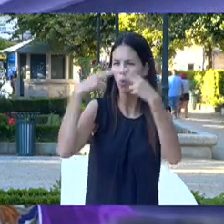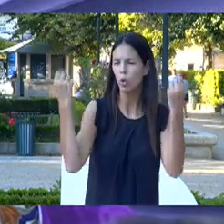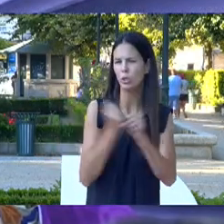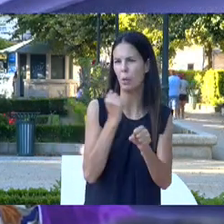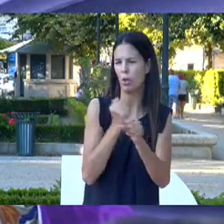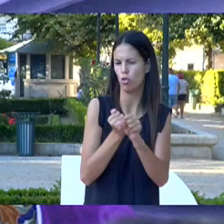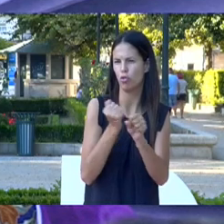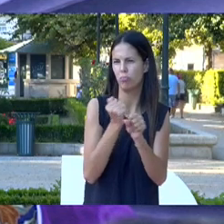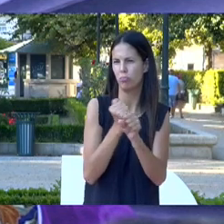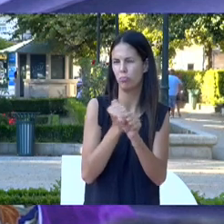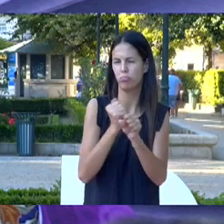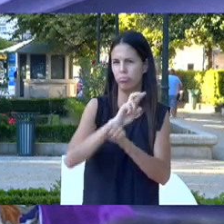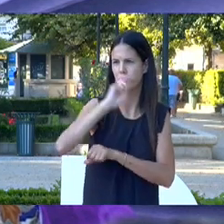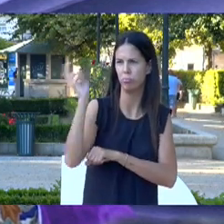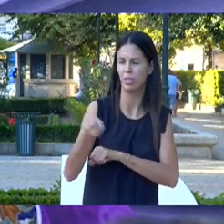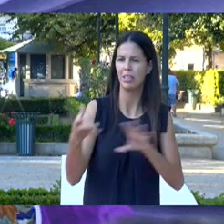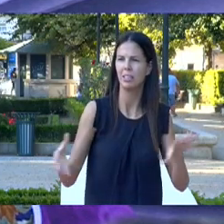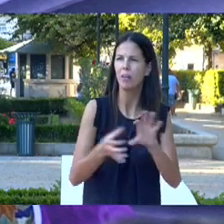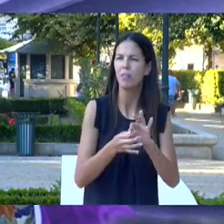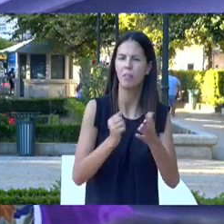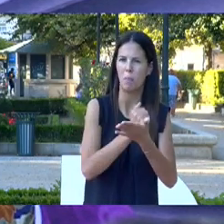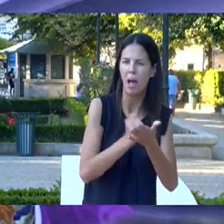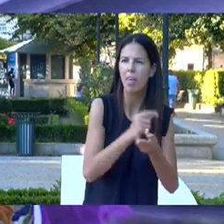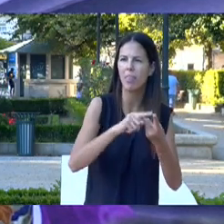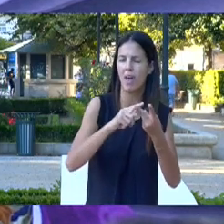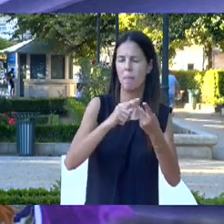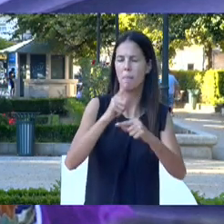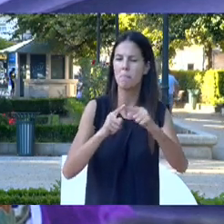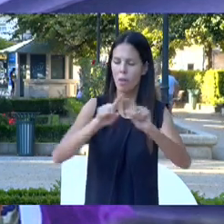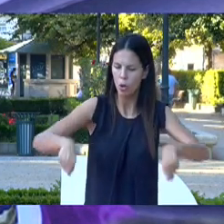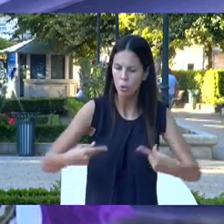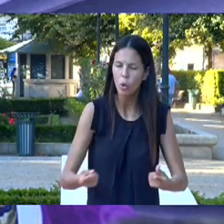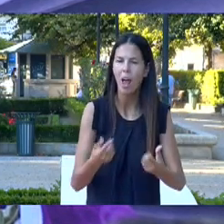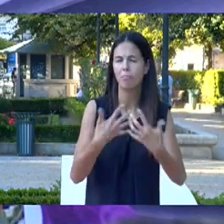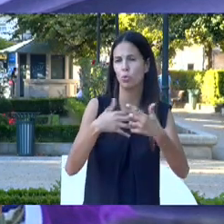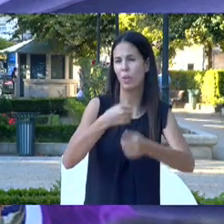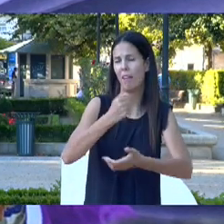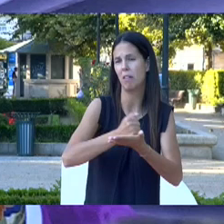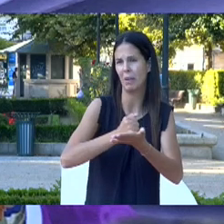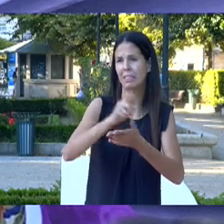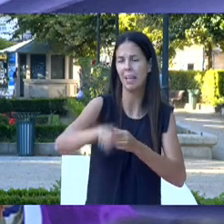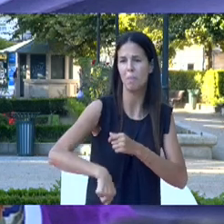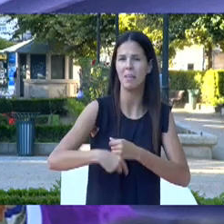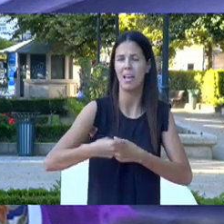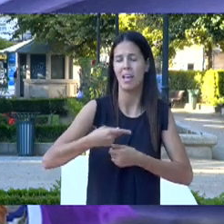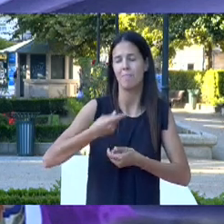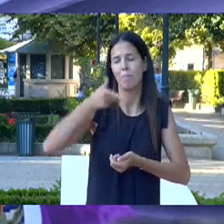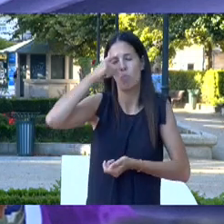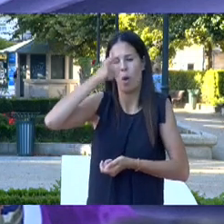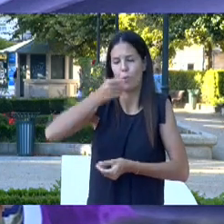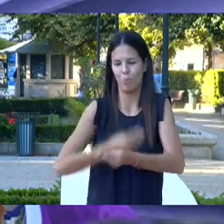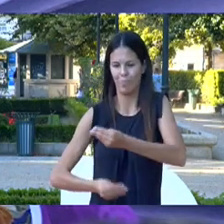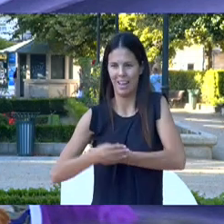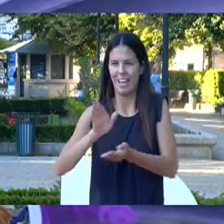sobre temas relacionados coa edafoloxía e co medio natural, farmacia e industria farmacéutica, e, por suposto, tamén coa súa vila natal, Redondela, e